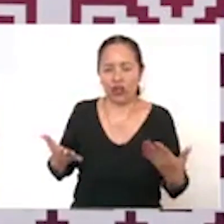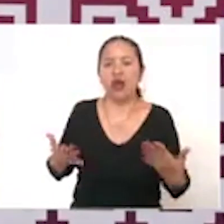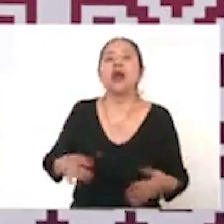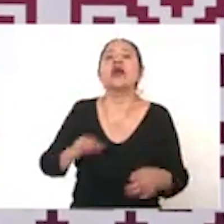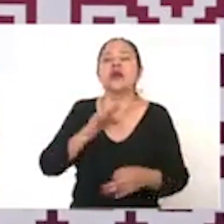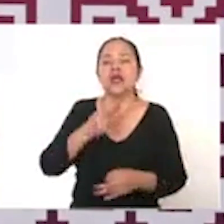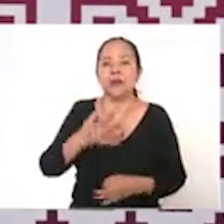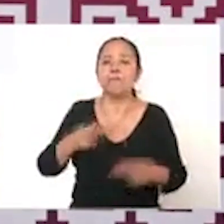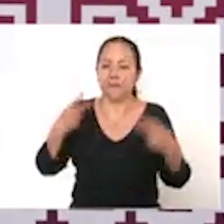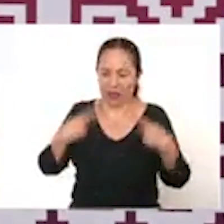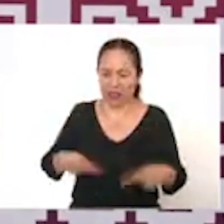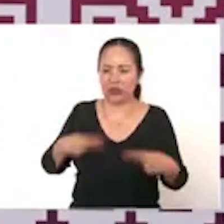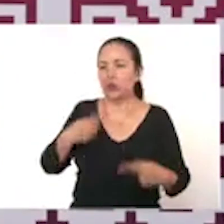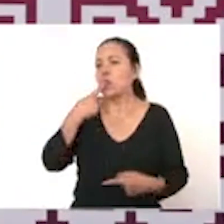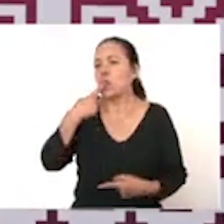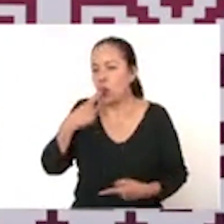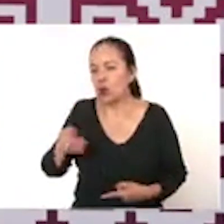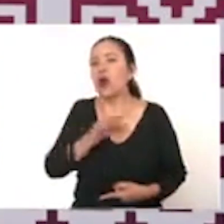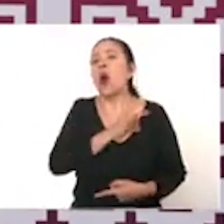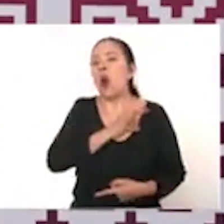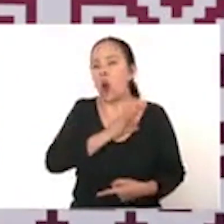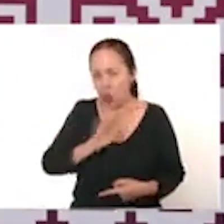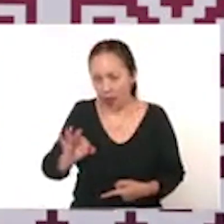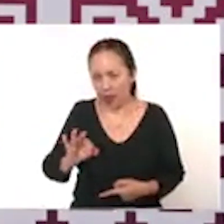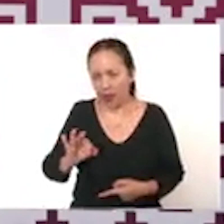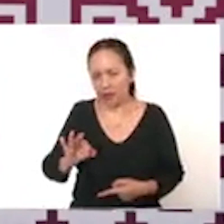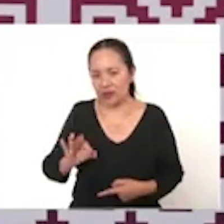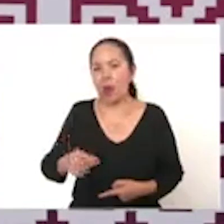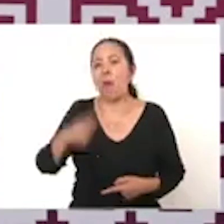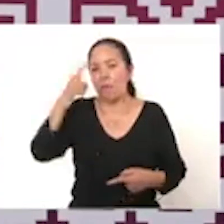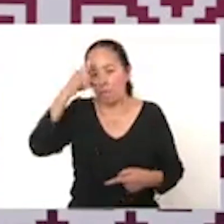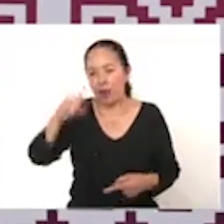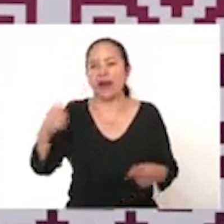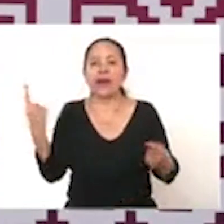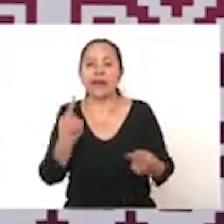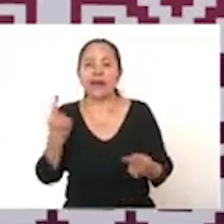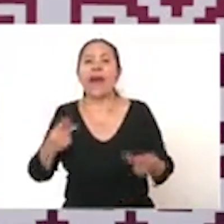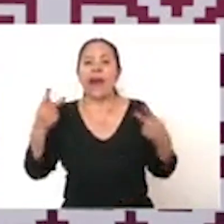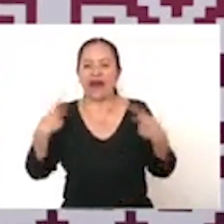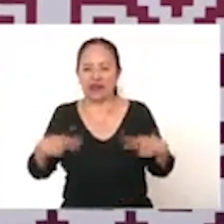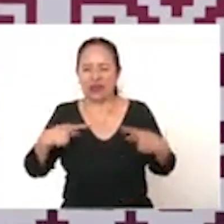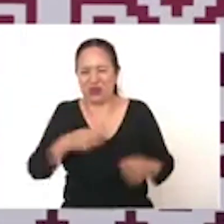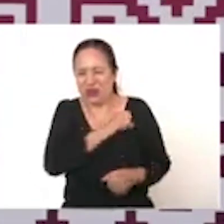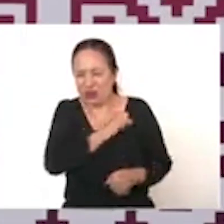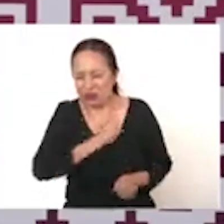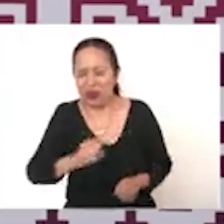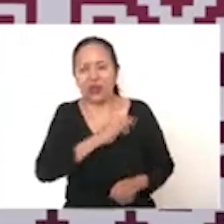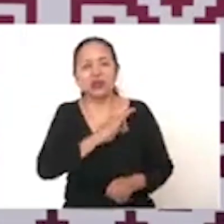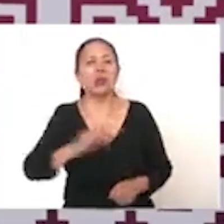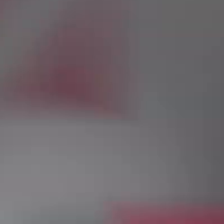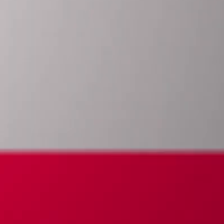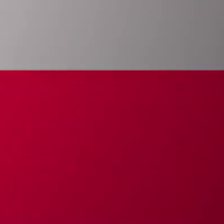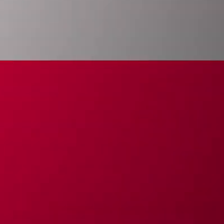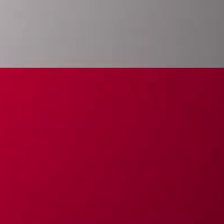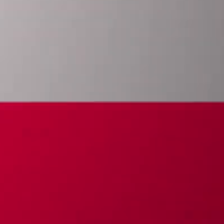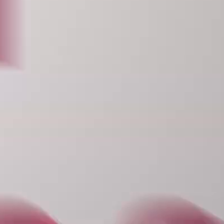impacta directamente en el combate a la impunidad y abona a una justicia más